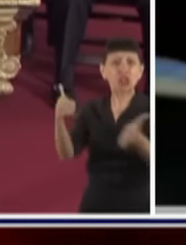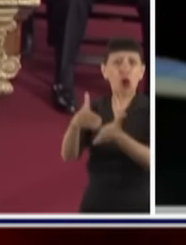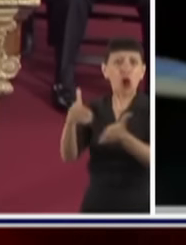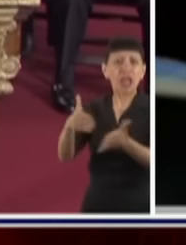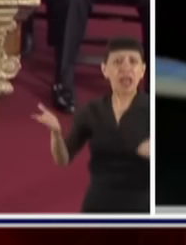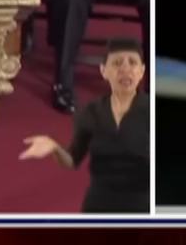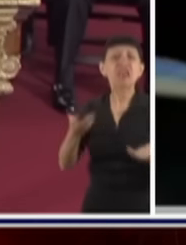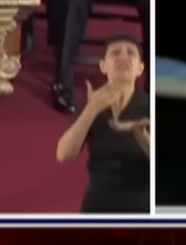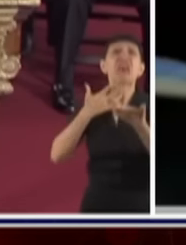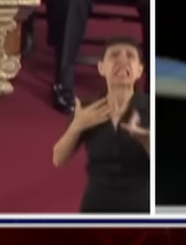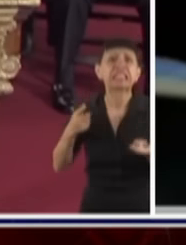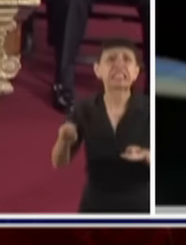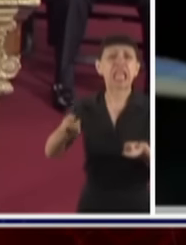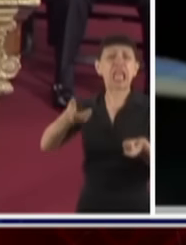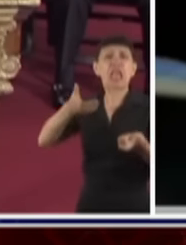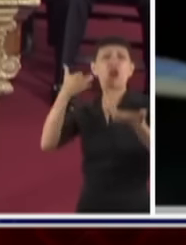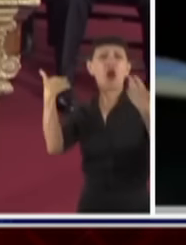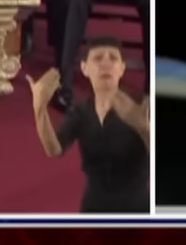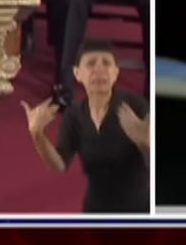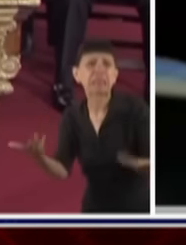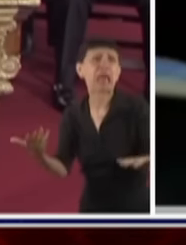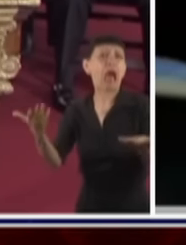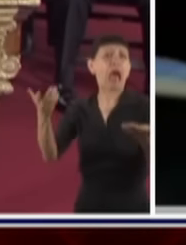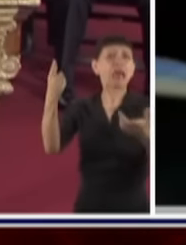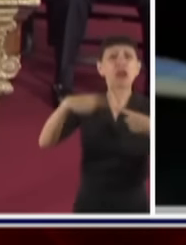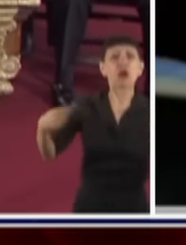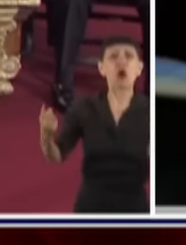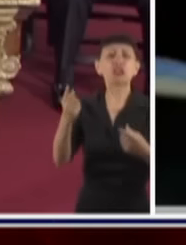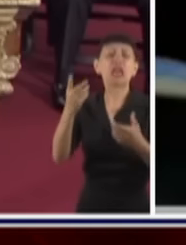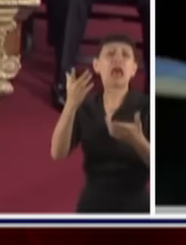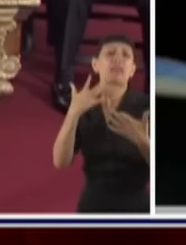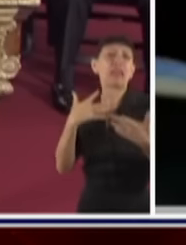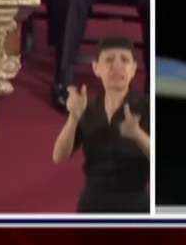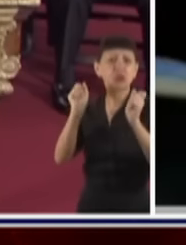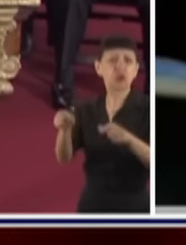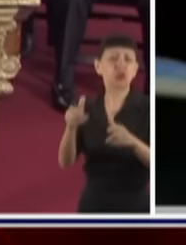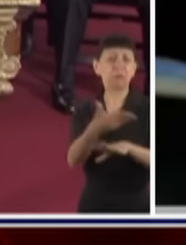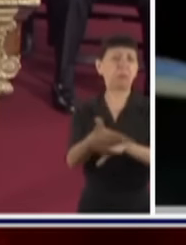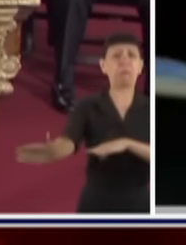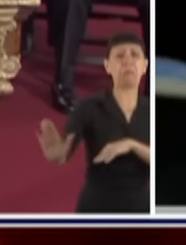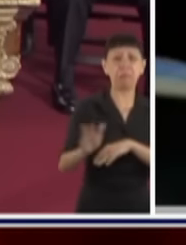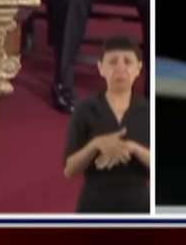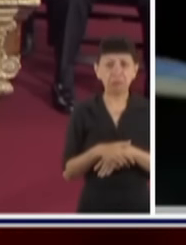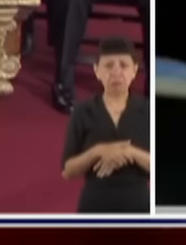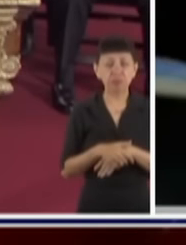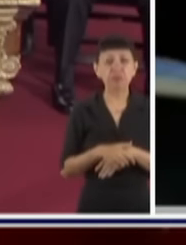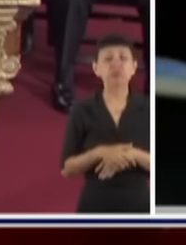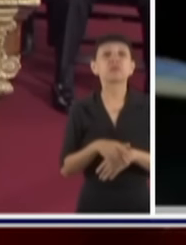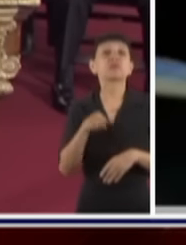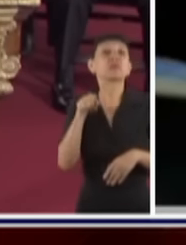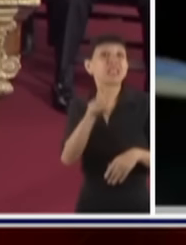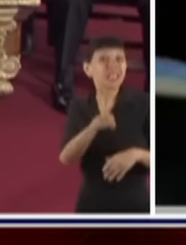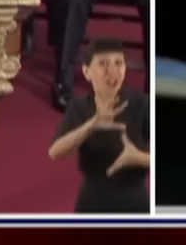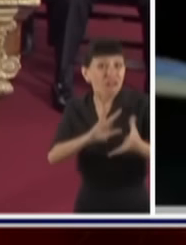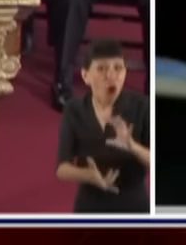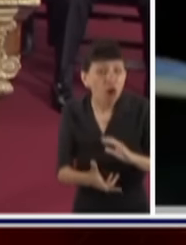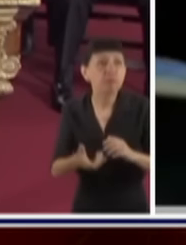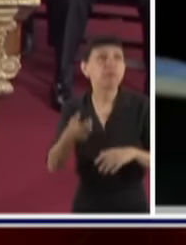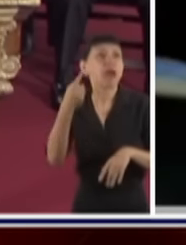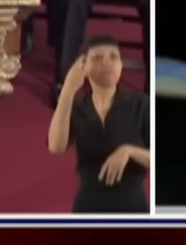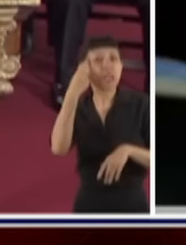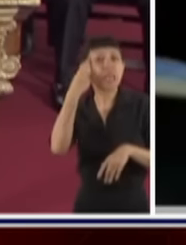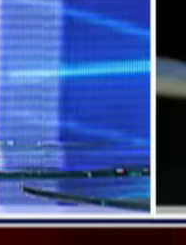venerable vos me decís que este tipo está equivocado? Digo yo y siendo un tipo del partido de Milei, Luis, te